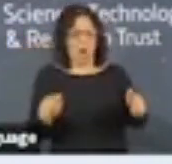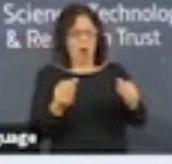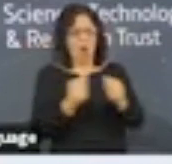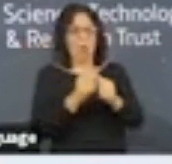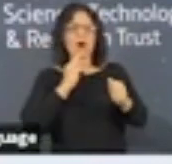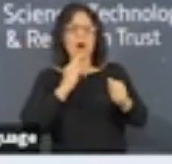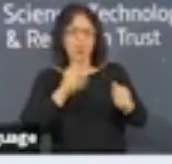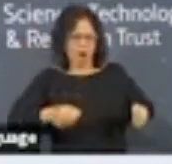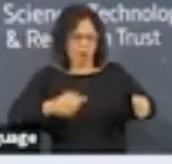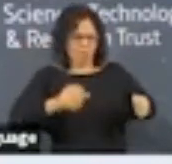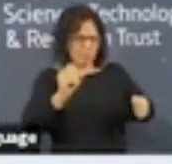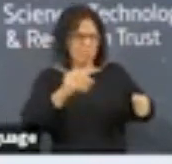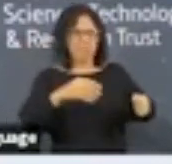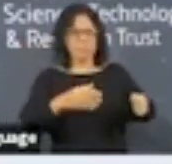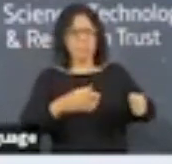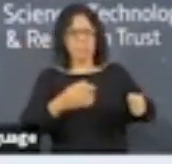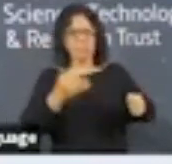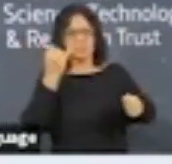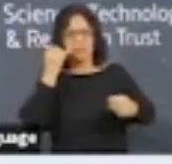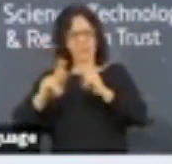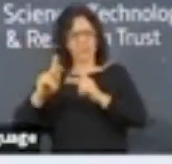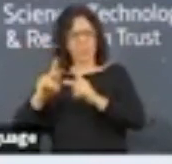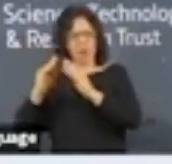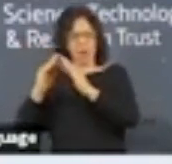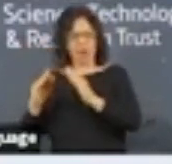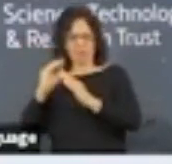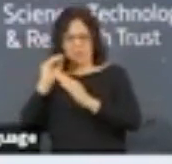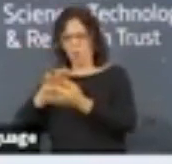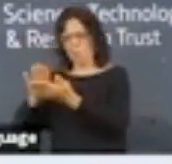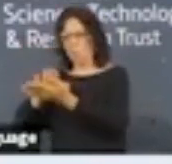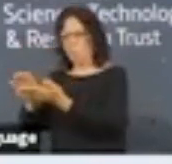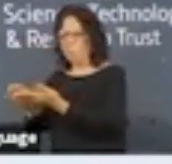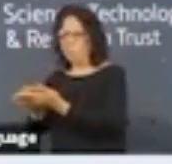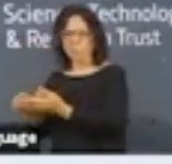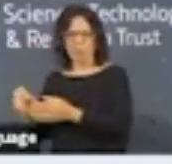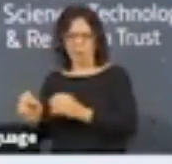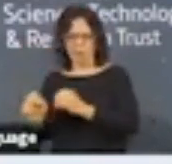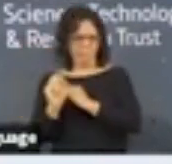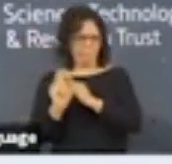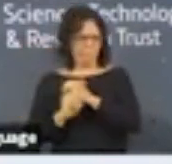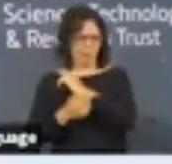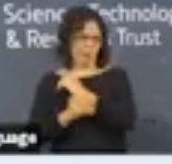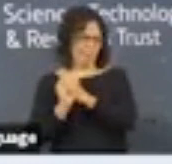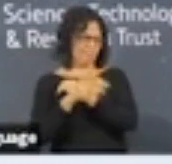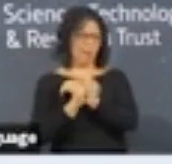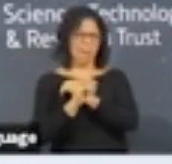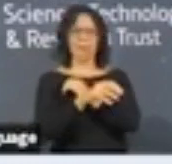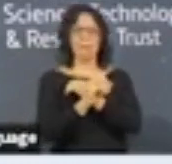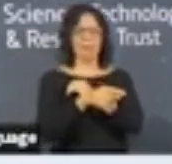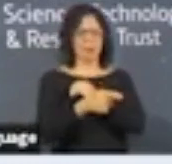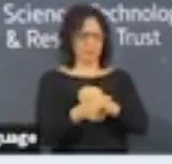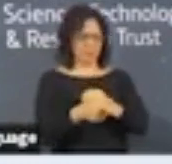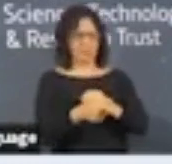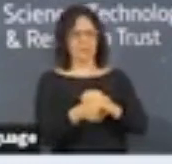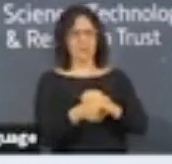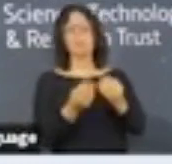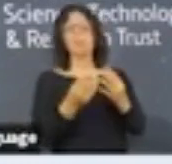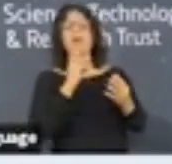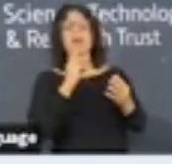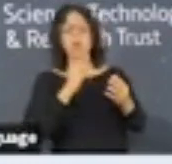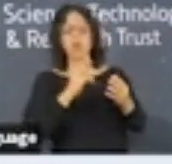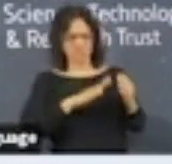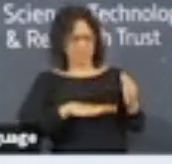casas al limpiar las casas luego del paso de los huracanes. Como podemos ver, la diferencia en el